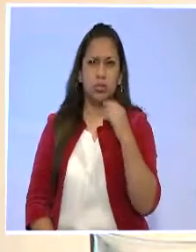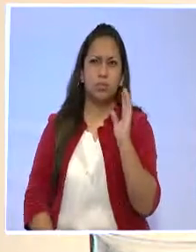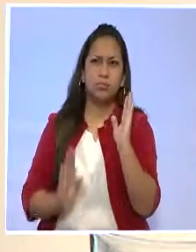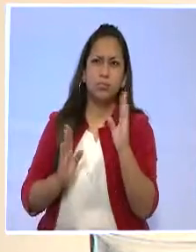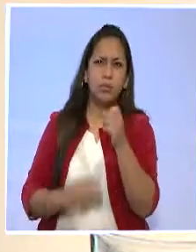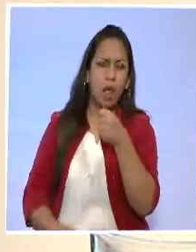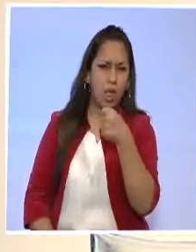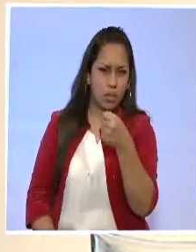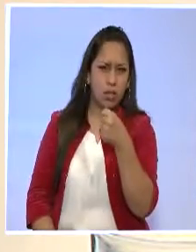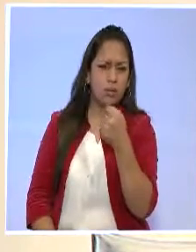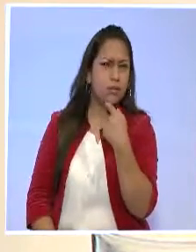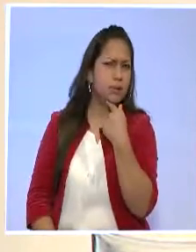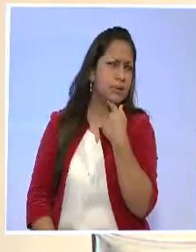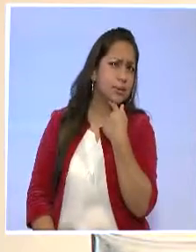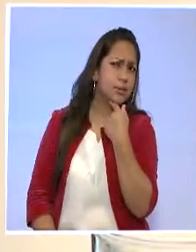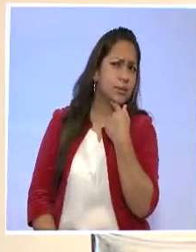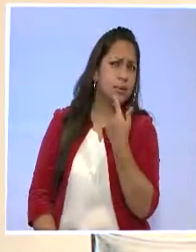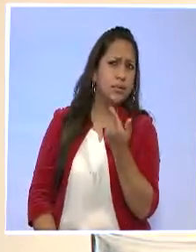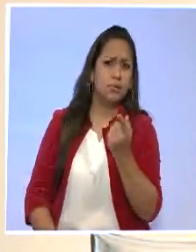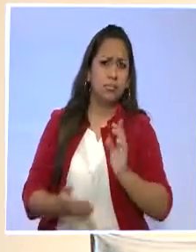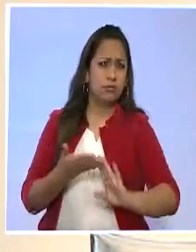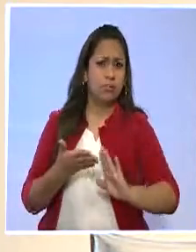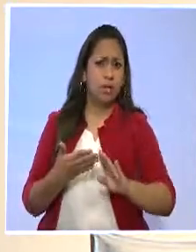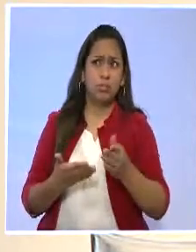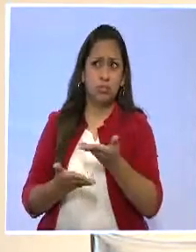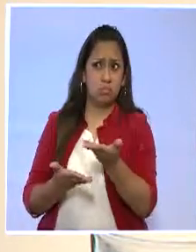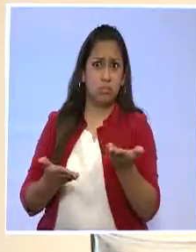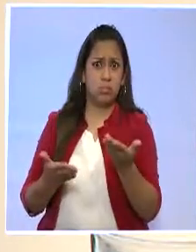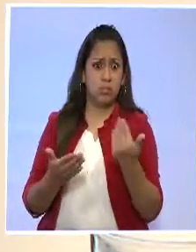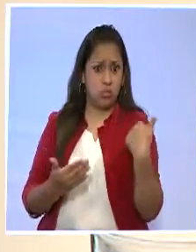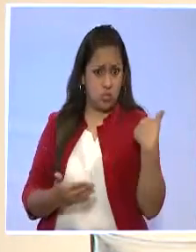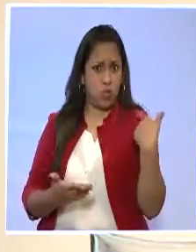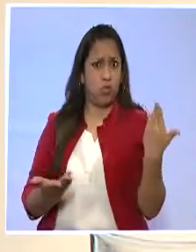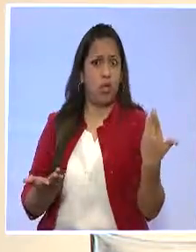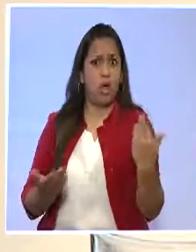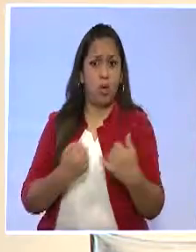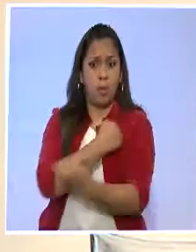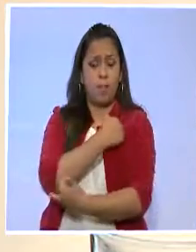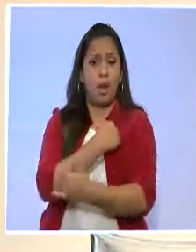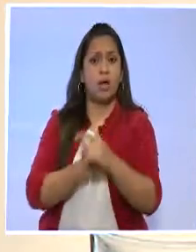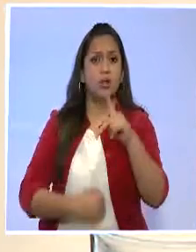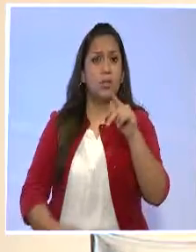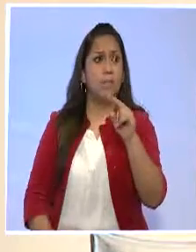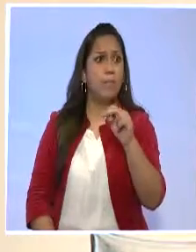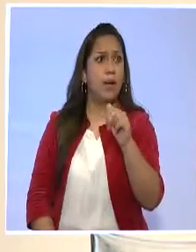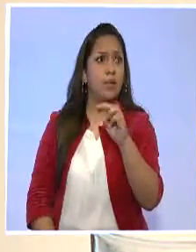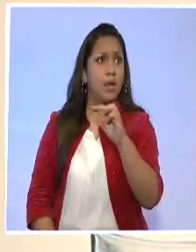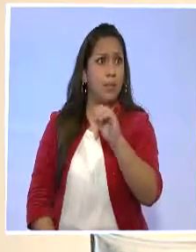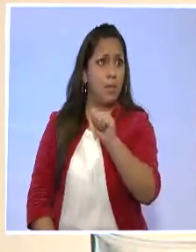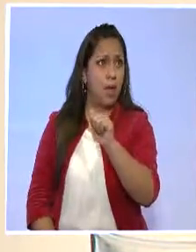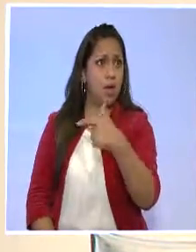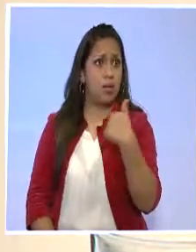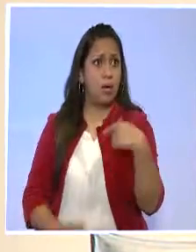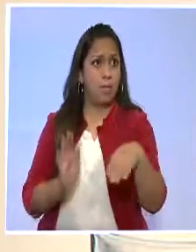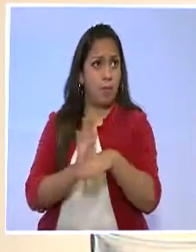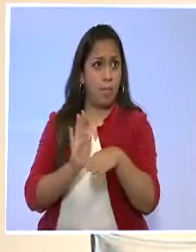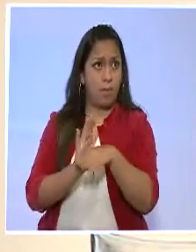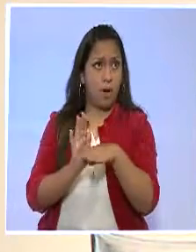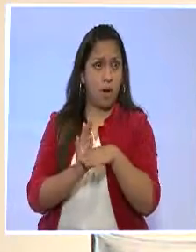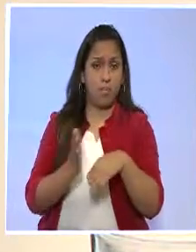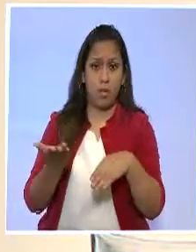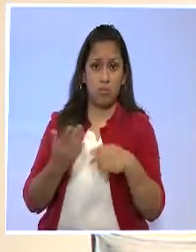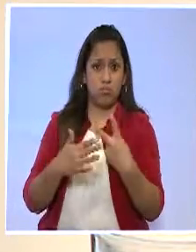entrevista cuando él decía pero decía pero eso es legal yo tengo en panamá un banco legal es más creo que es gerenciado por